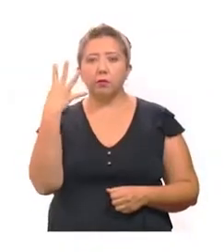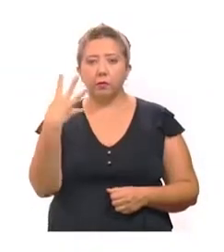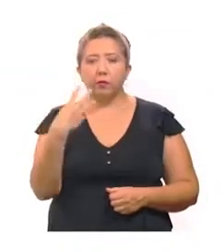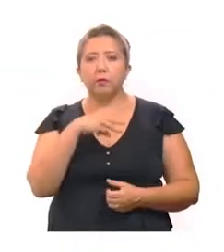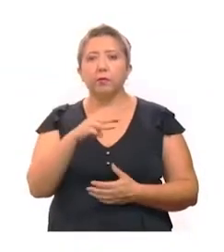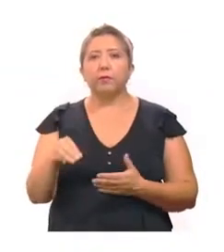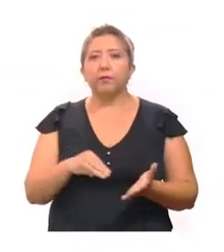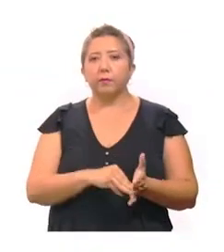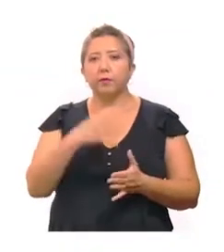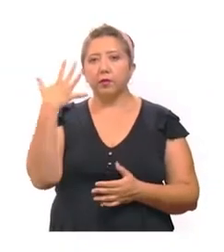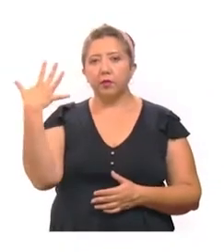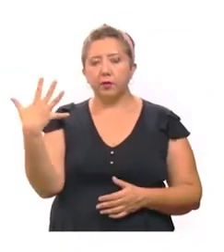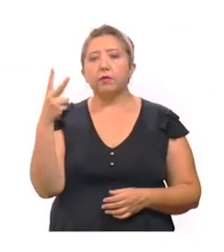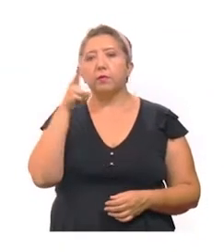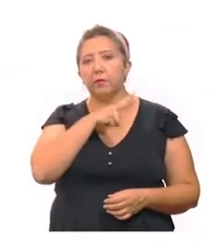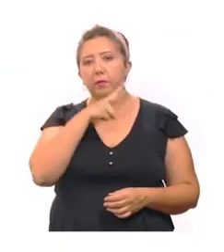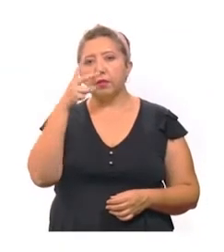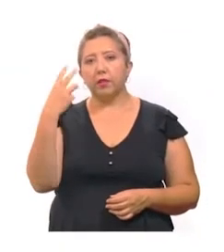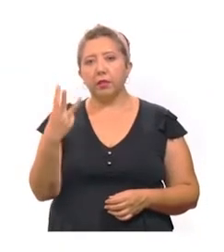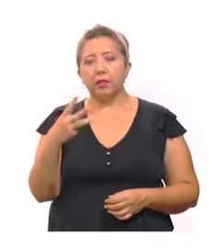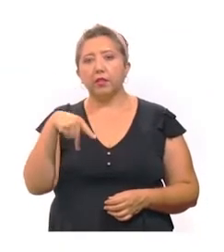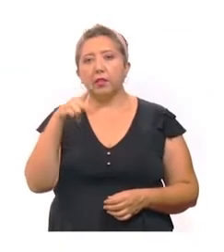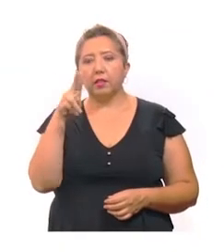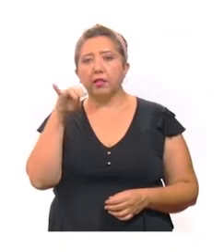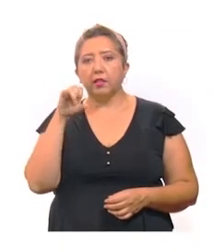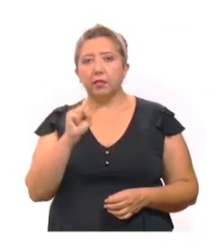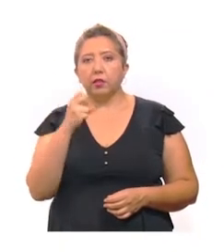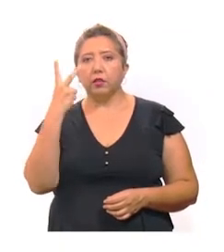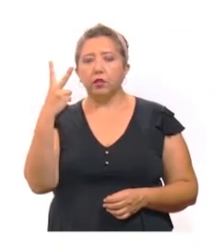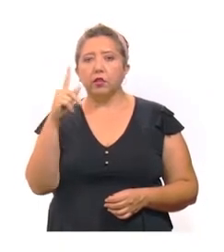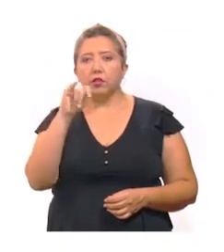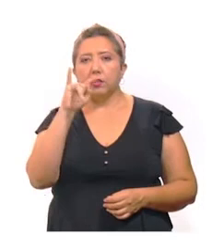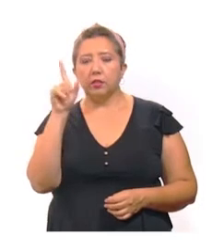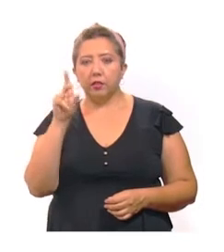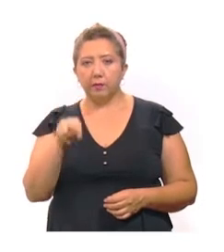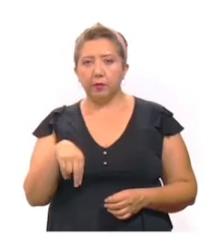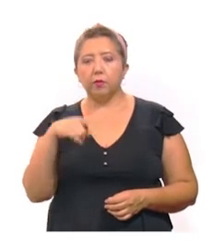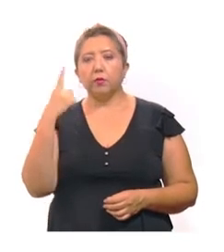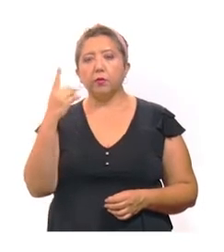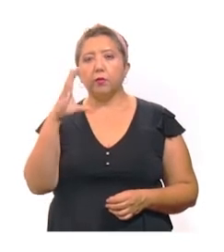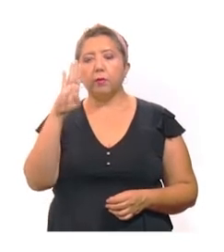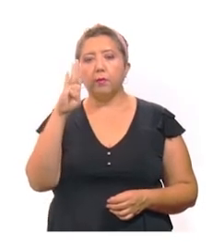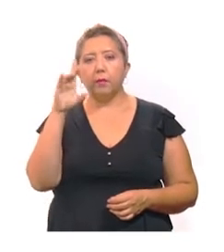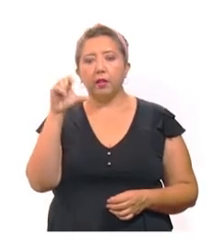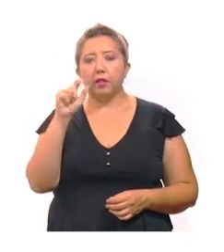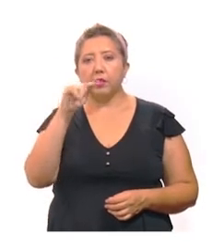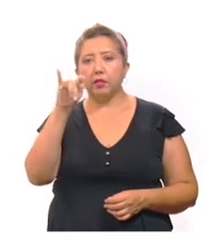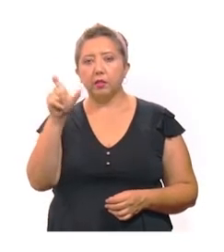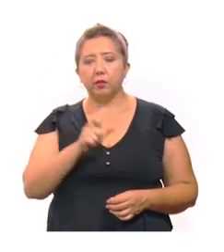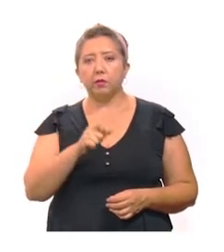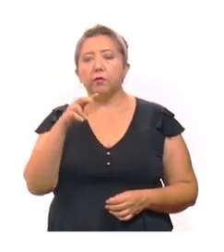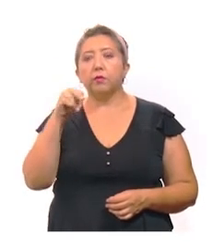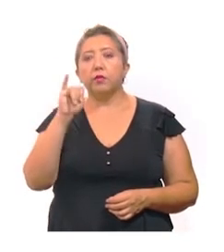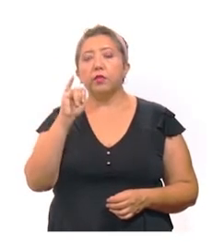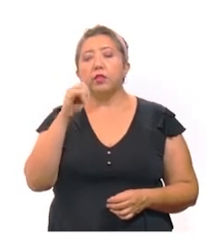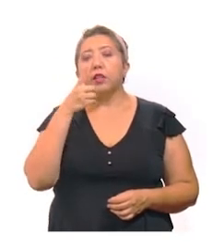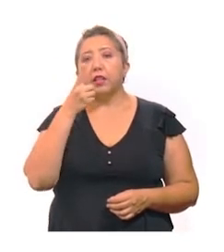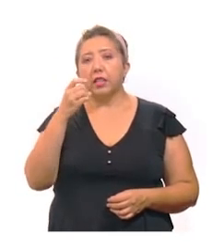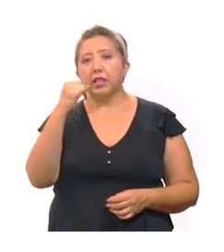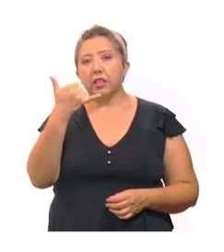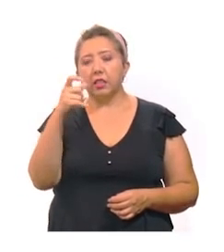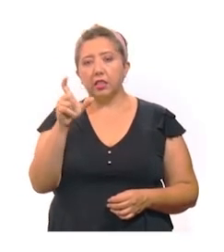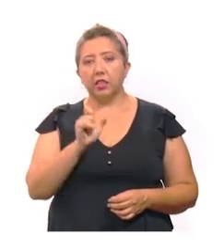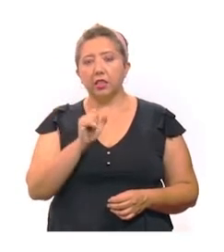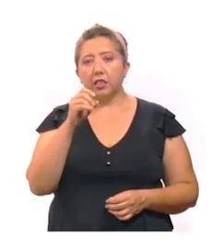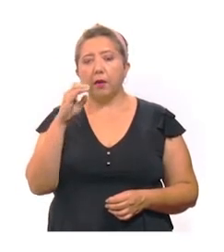54 en Mérida, 5 en Valladolid, 3 en Canacín, 2 en Tizimín y 1 en Vaca, Concal, Tzitzantún, Progreso, Tetis y